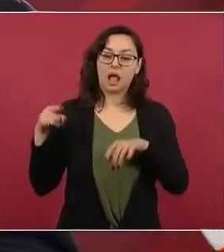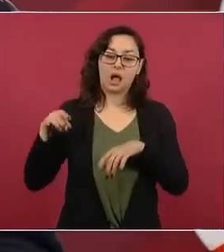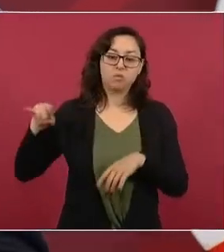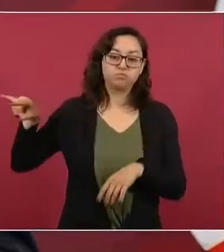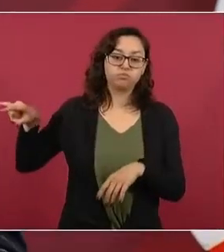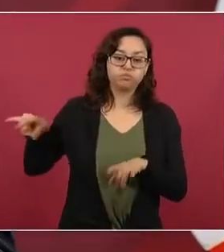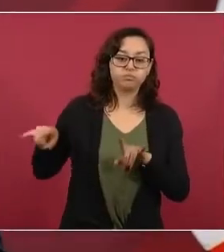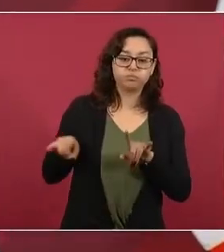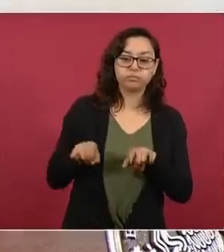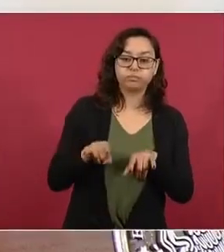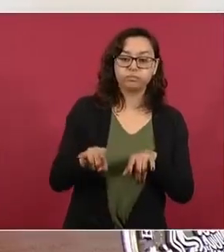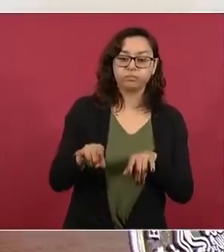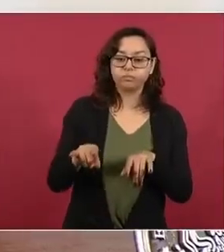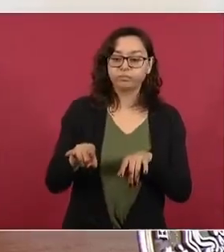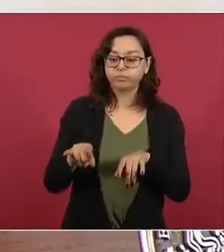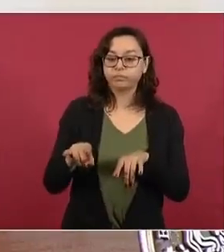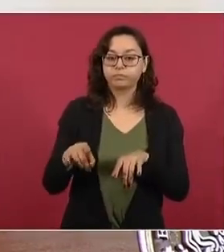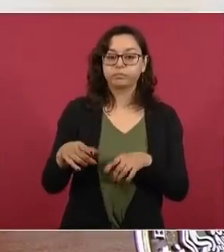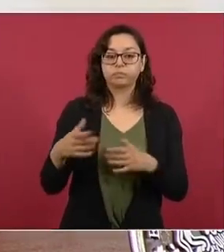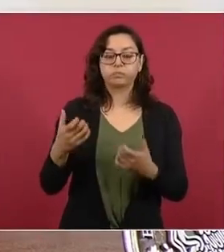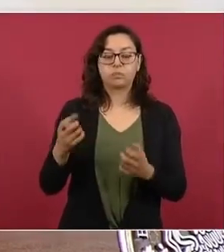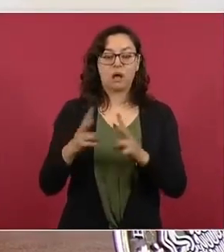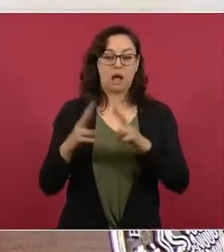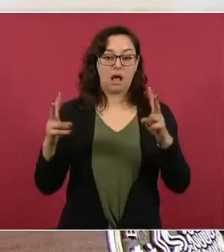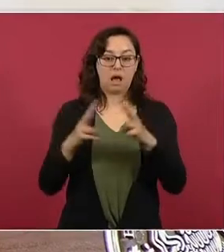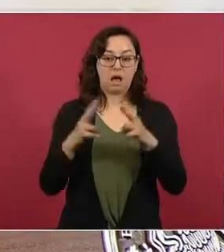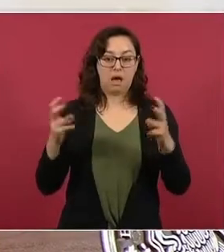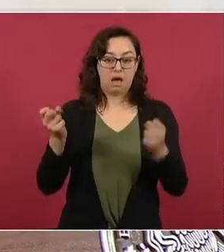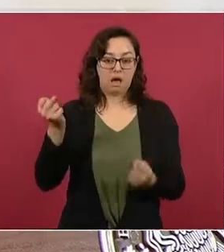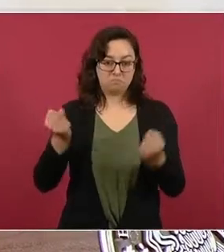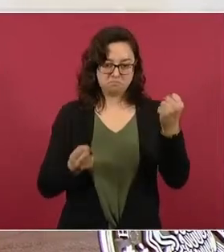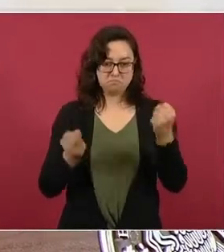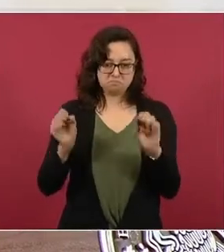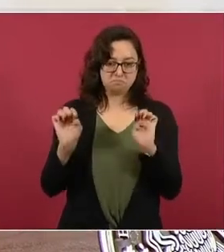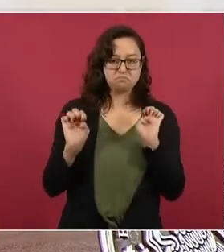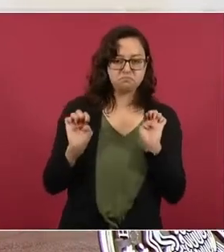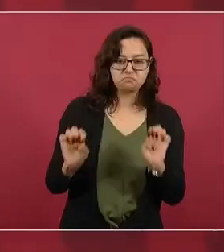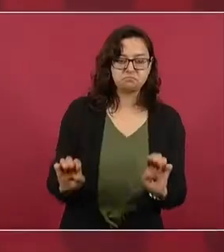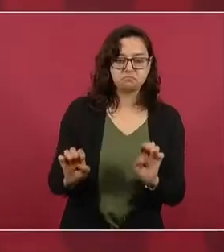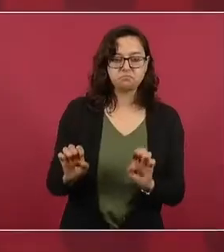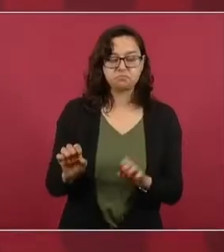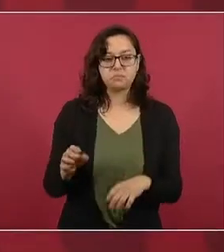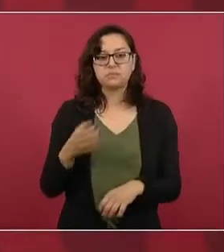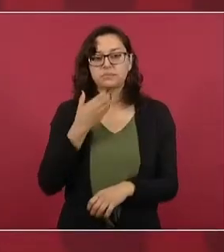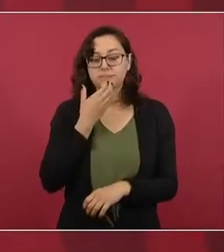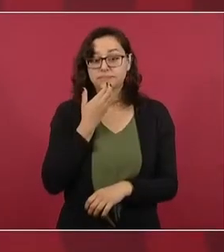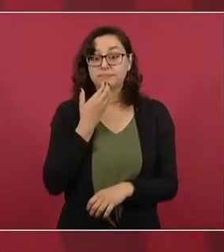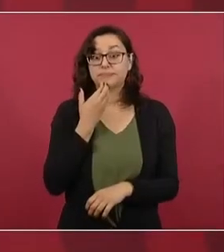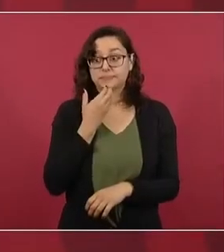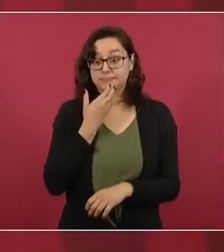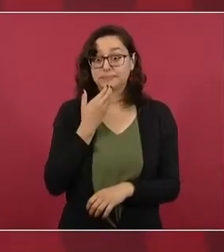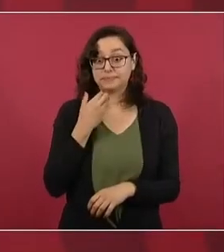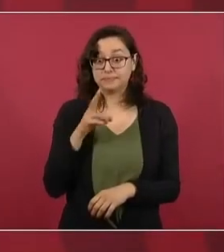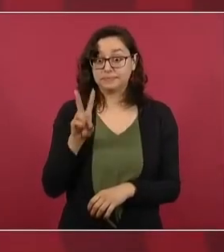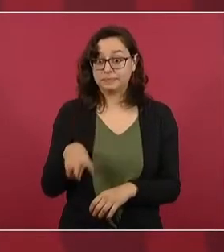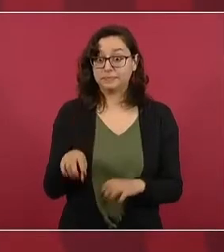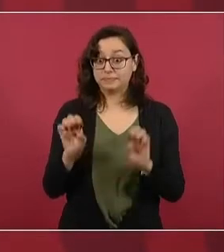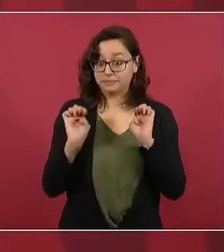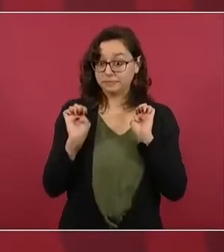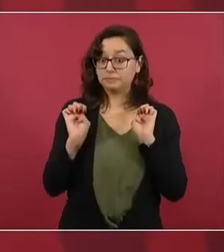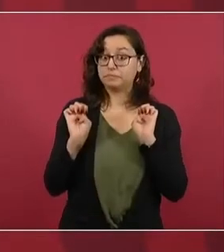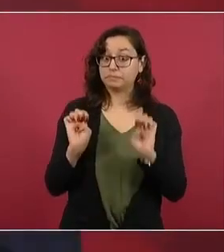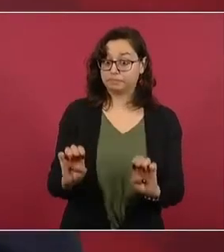carro, una camioneta de estas, más o menos, no más o menos,